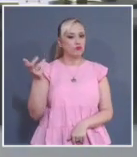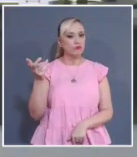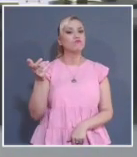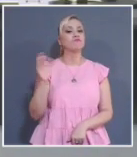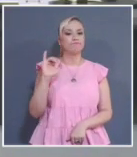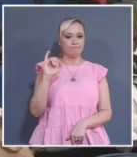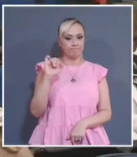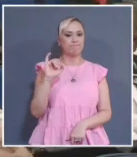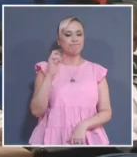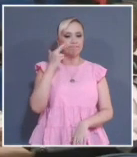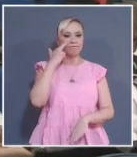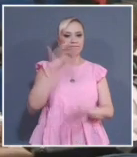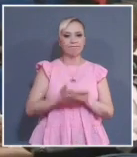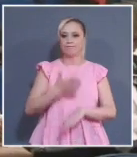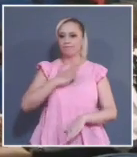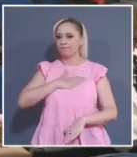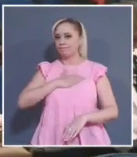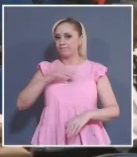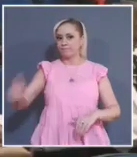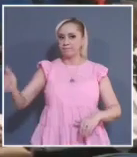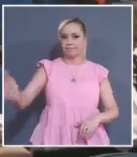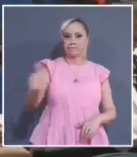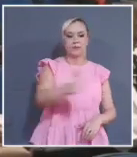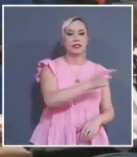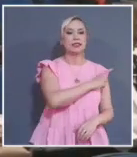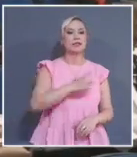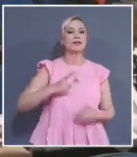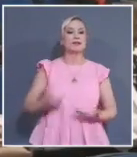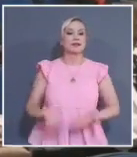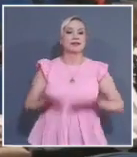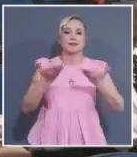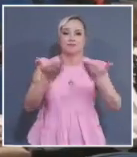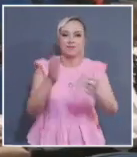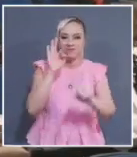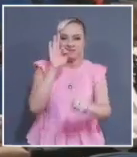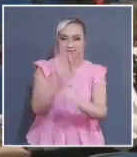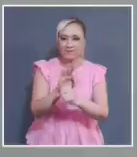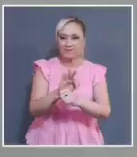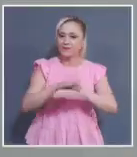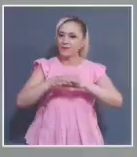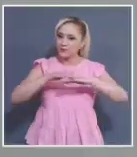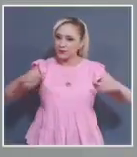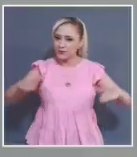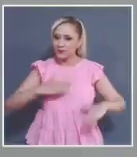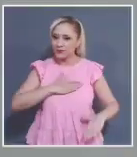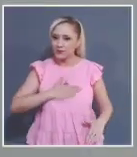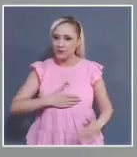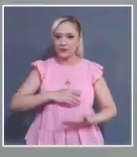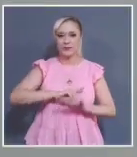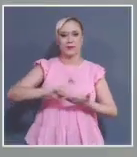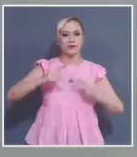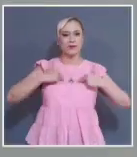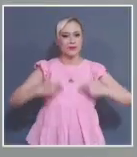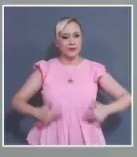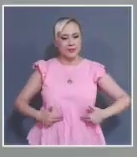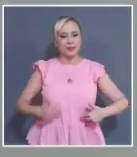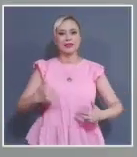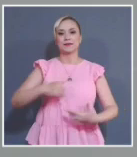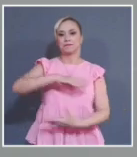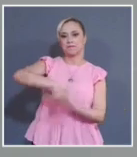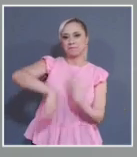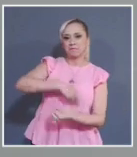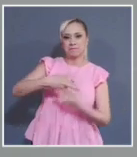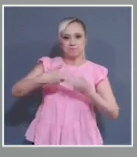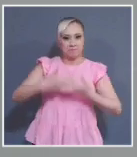respectivas jurisdicciones, deben garantizar la protección efectiva de la democracia, los derechos humanos y el desarrollo sostenible. También acordaron que